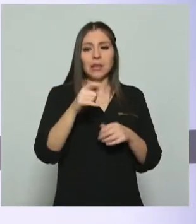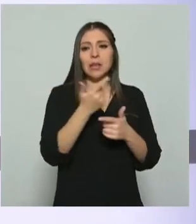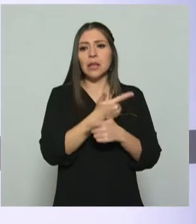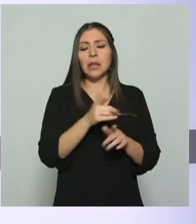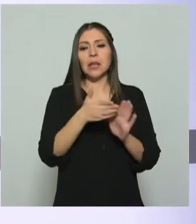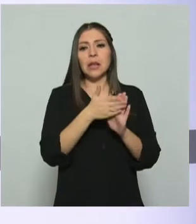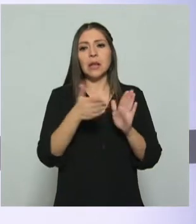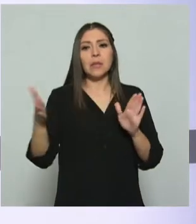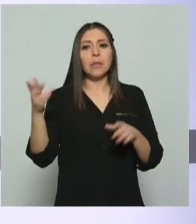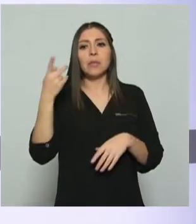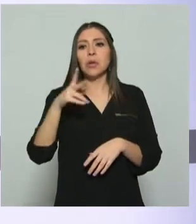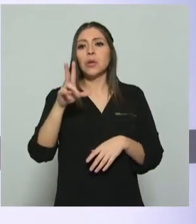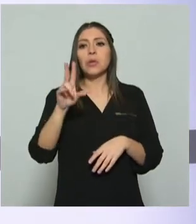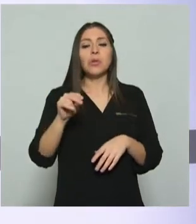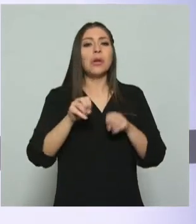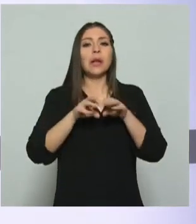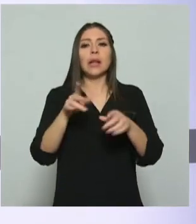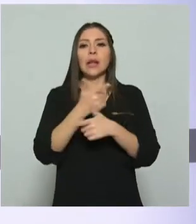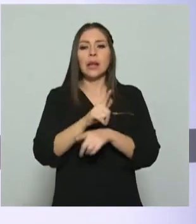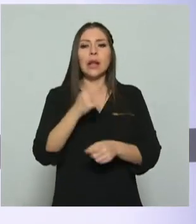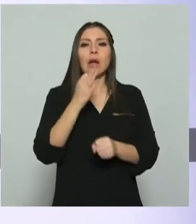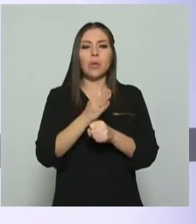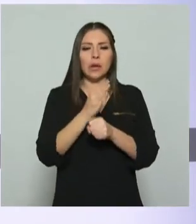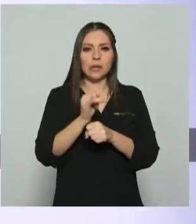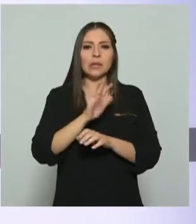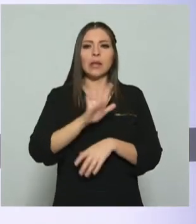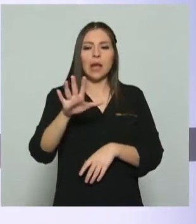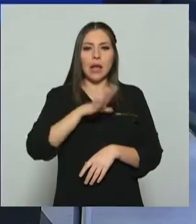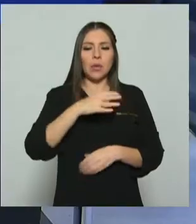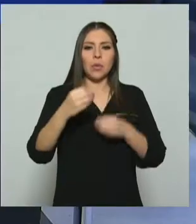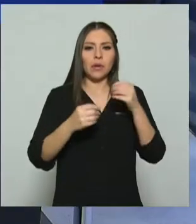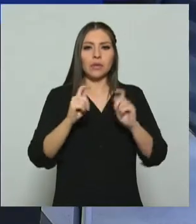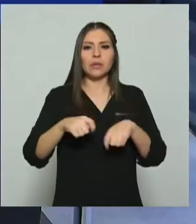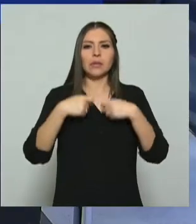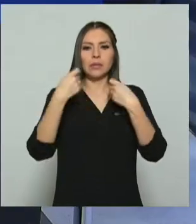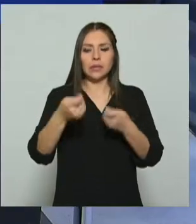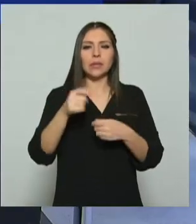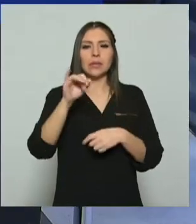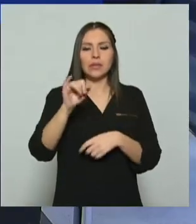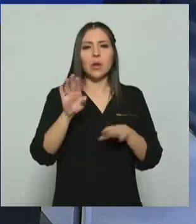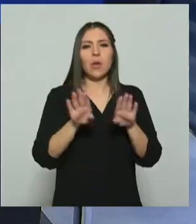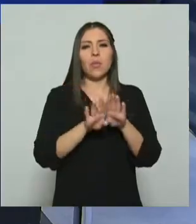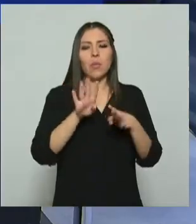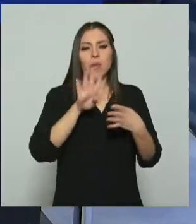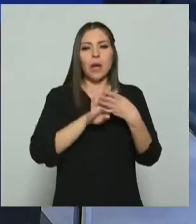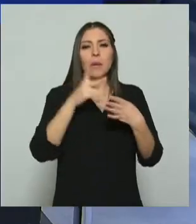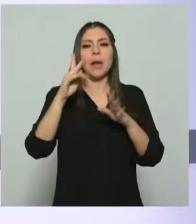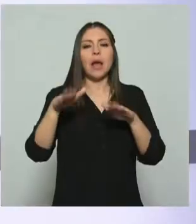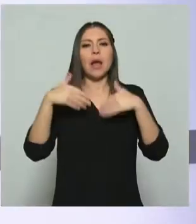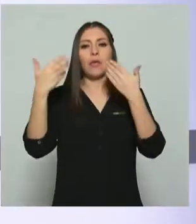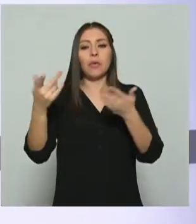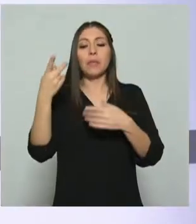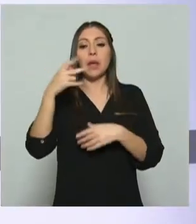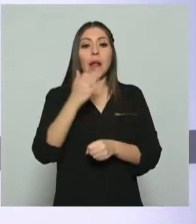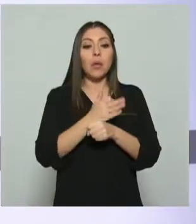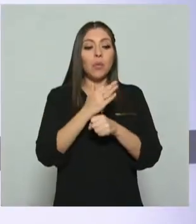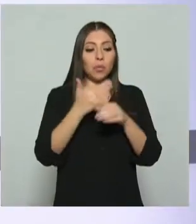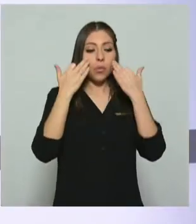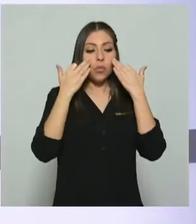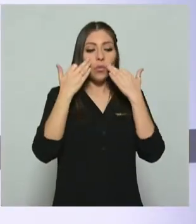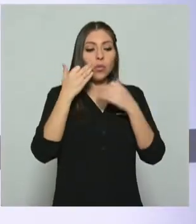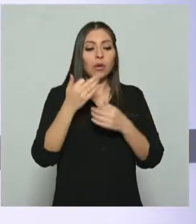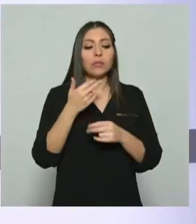cautelares suficientes. No lo dejaron libre, está vinculado a un proceso y en este momento no hay elementos suficientes